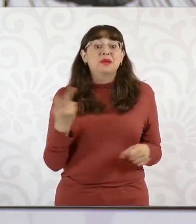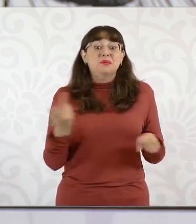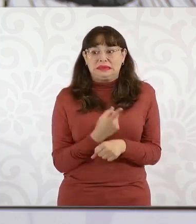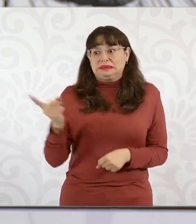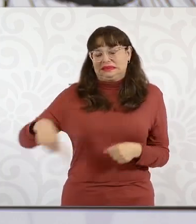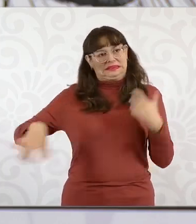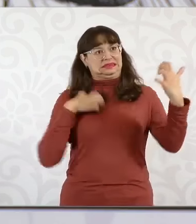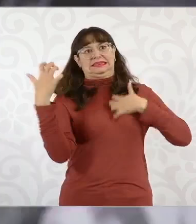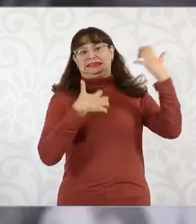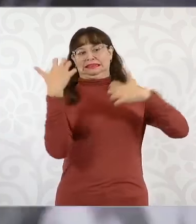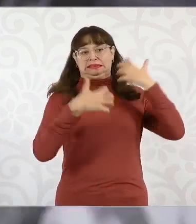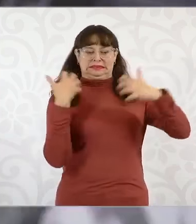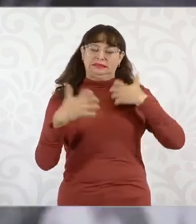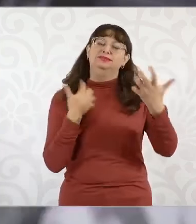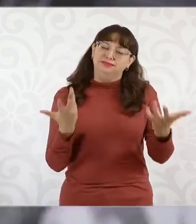tiene menos